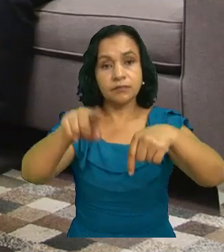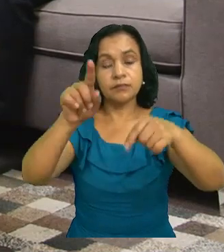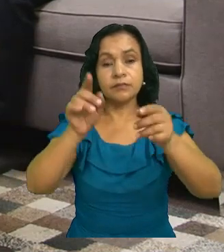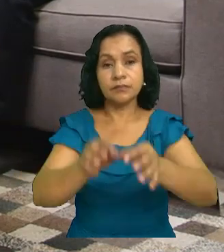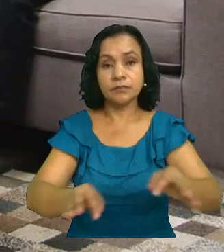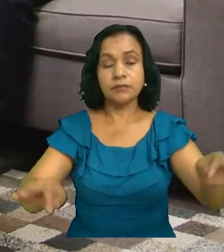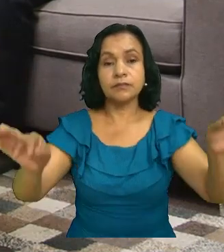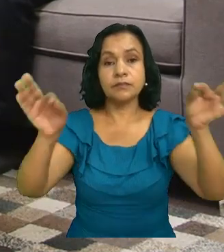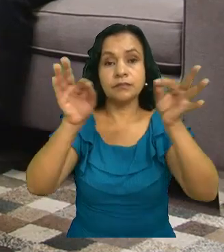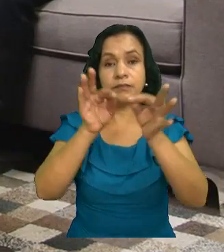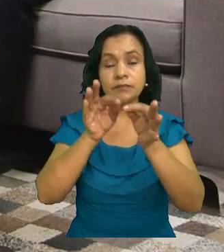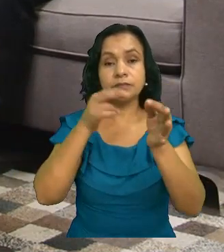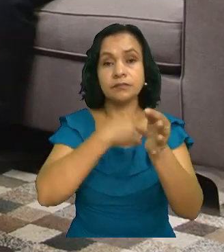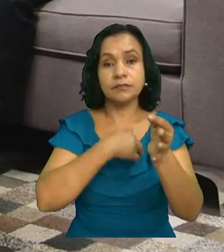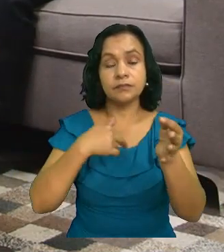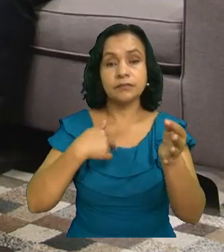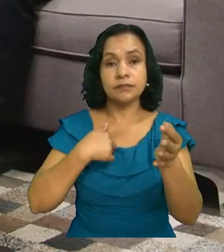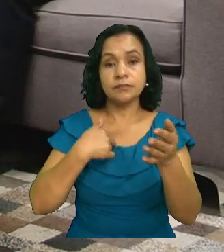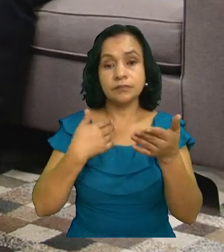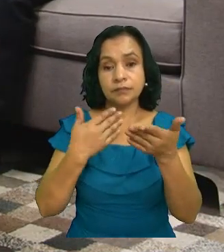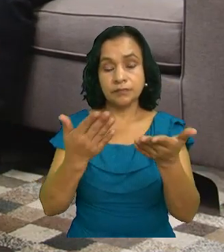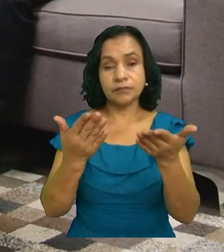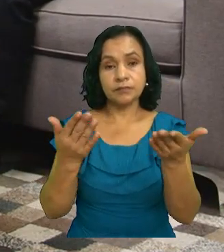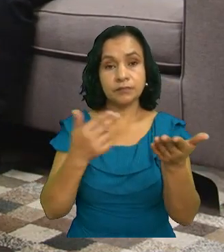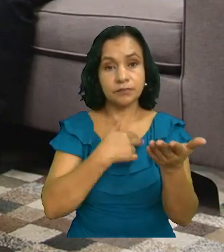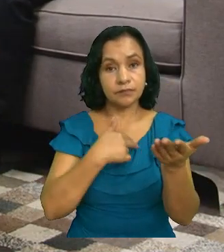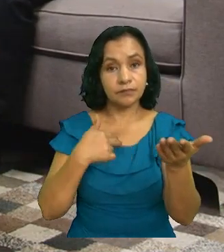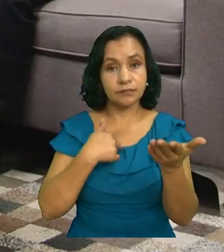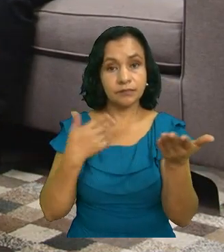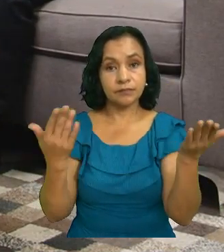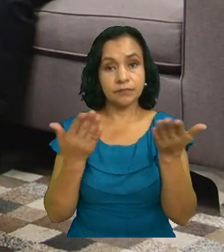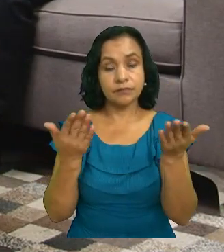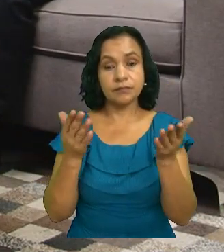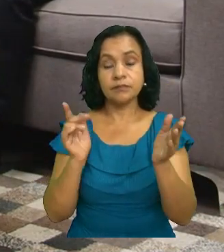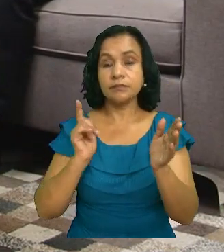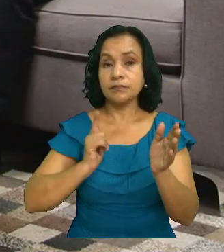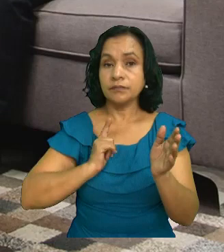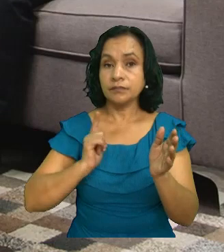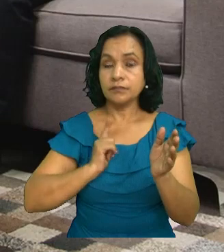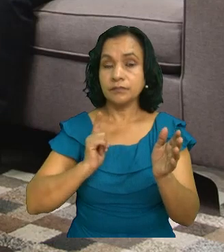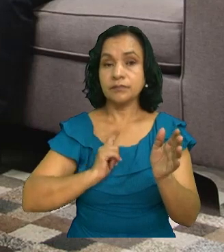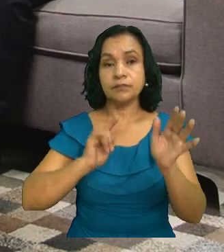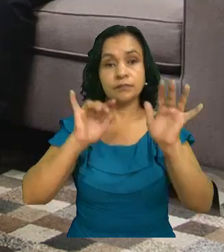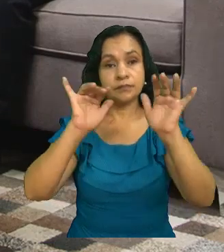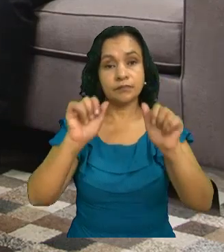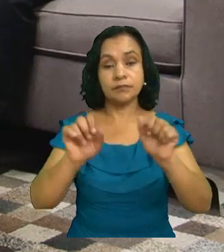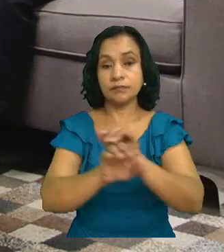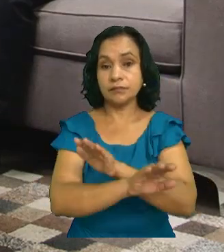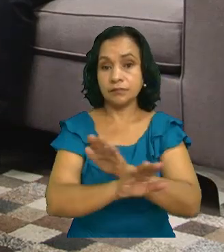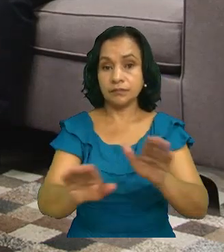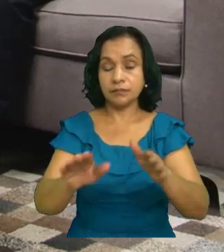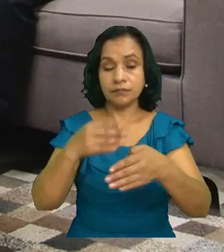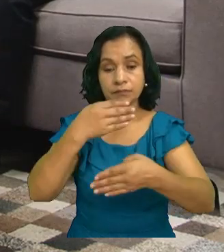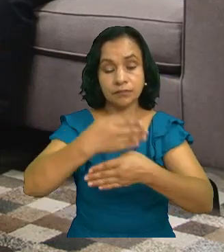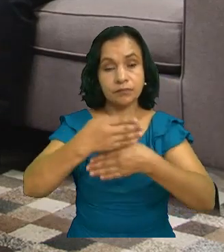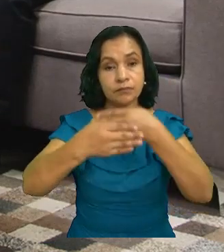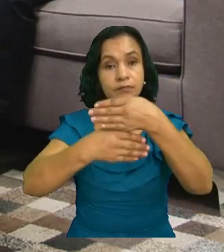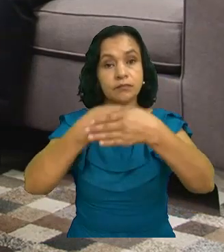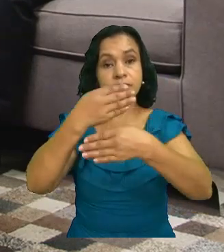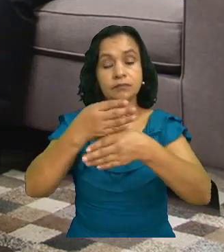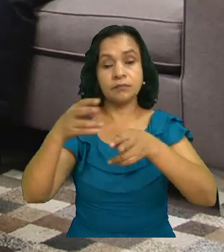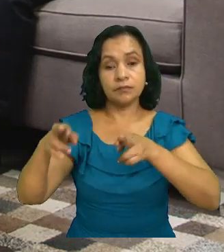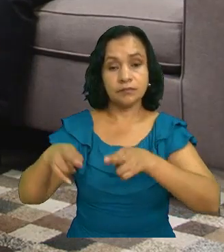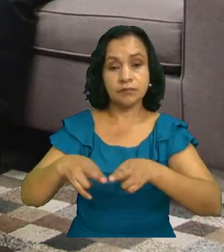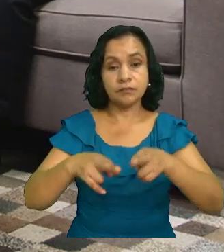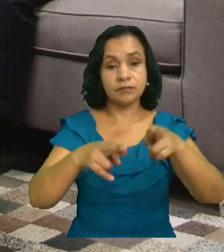concreto hidráulico las que estamos haciendo en suma general ahí, incluyendo pues la ya culminada obra de Río